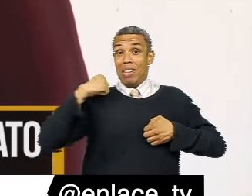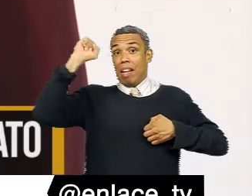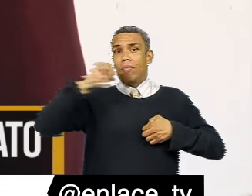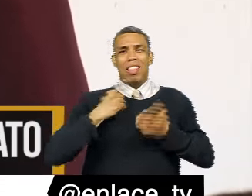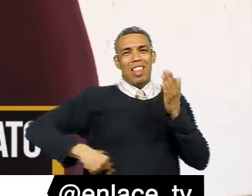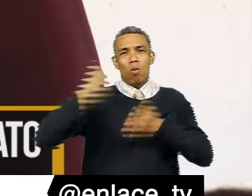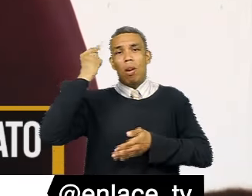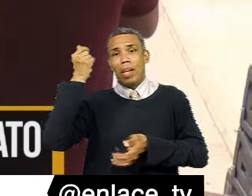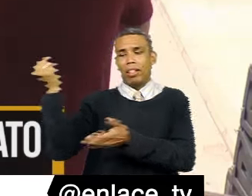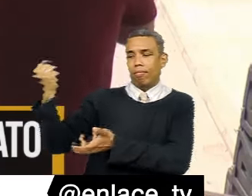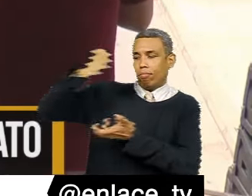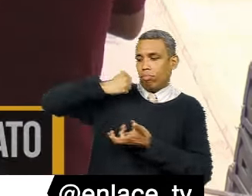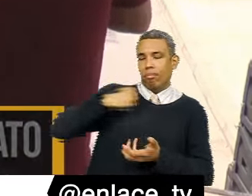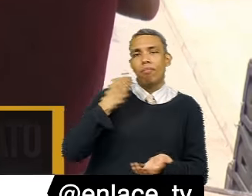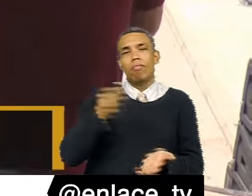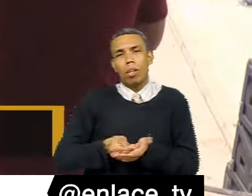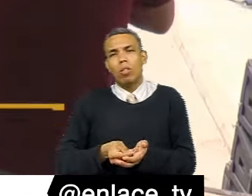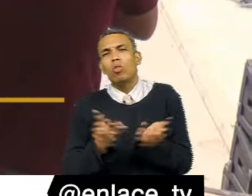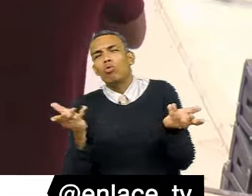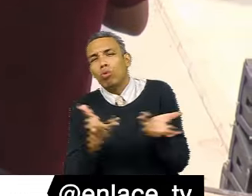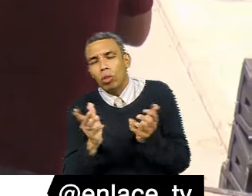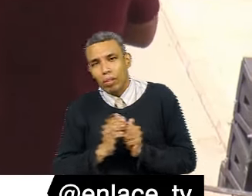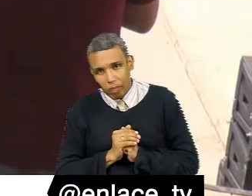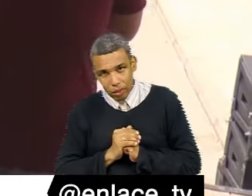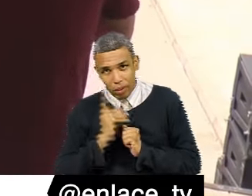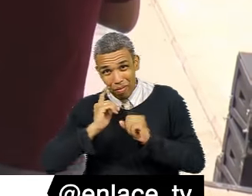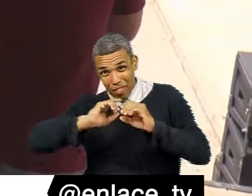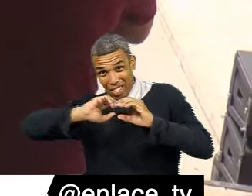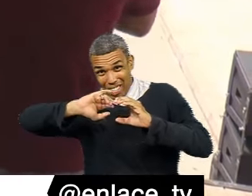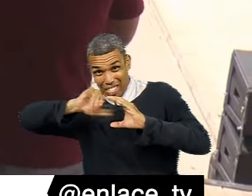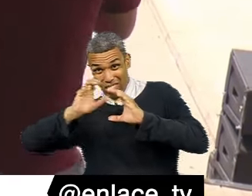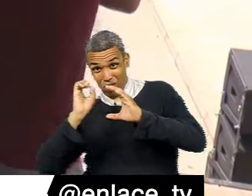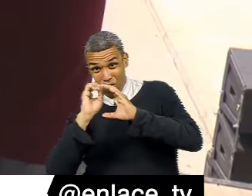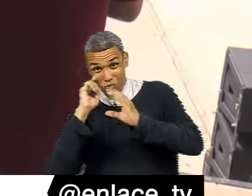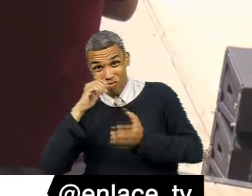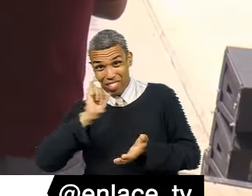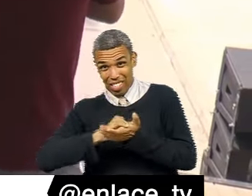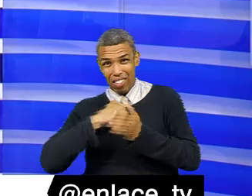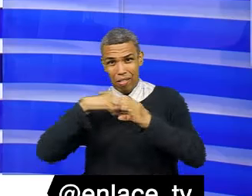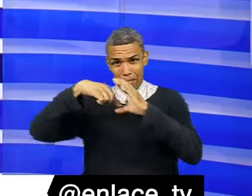en los alrededores del Centro Popular Comercial y las finales en la cancha de fútbol del barrio La Floresta.